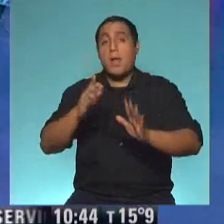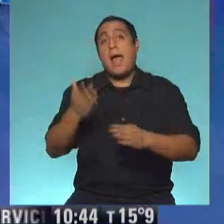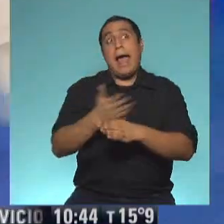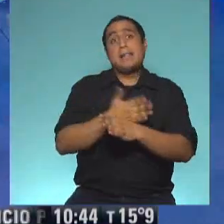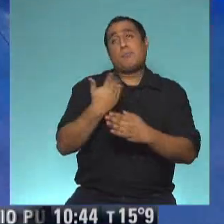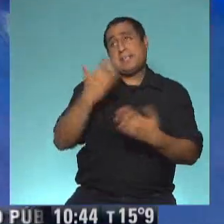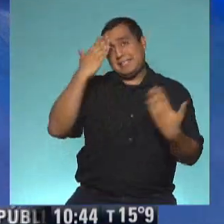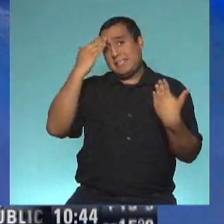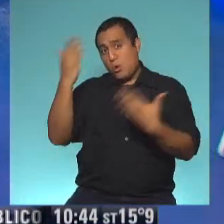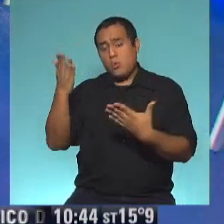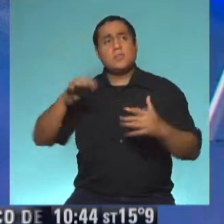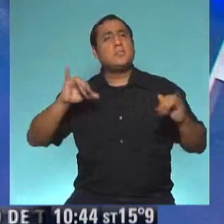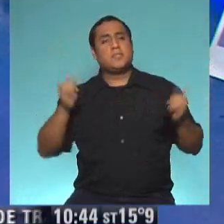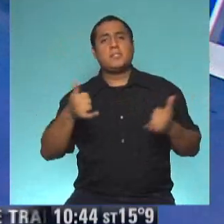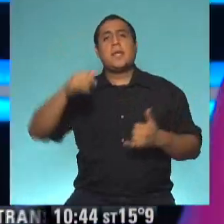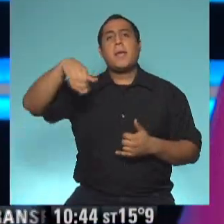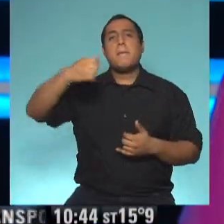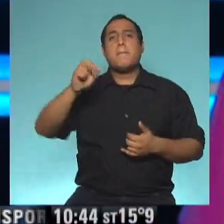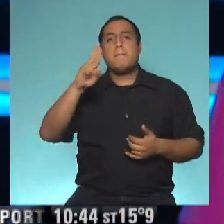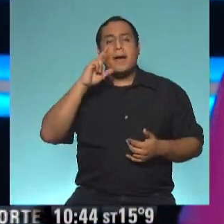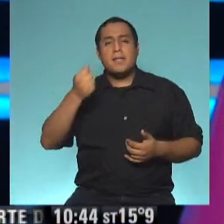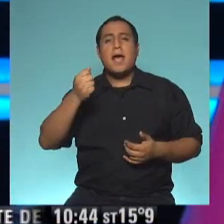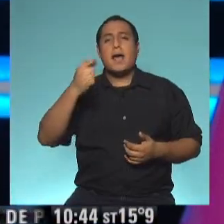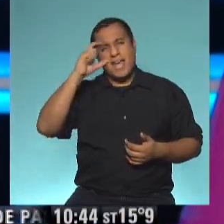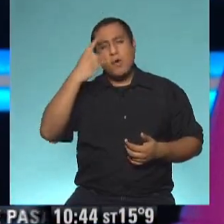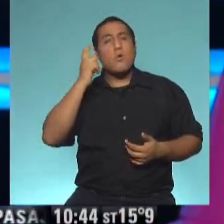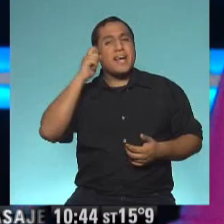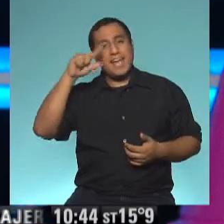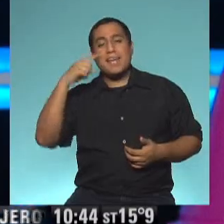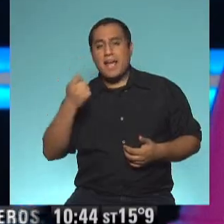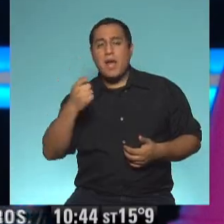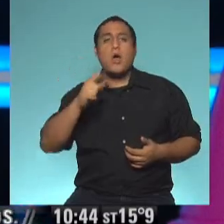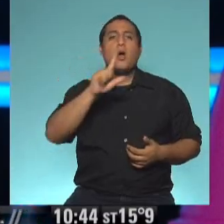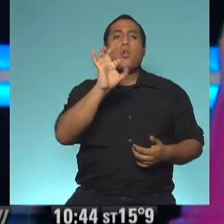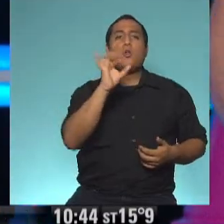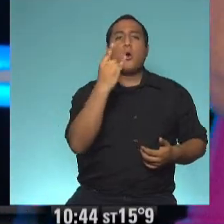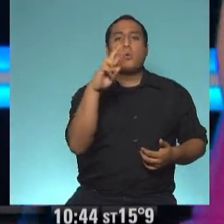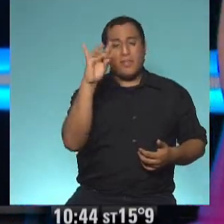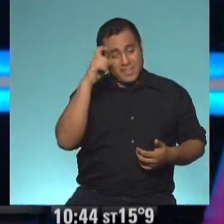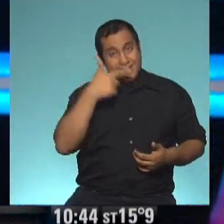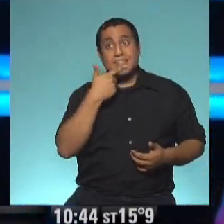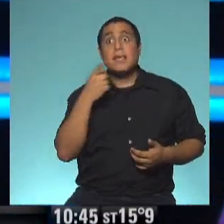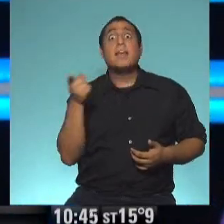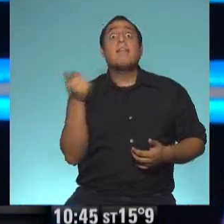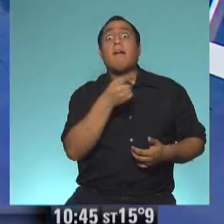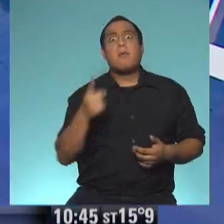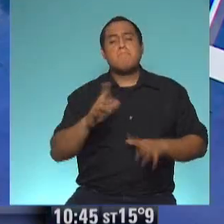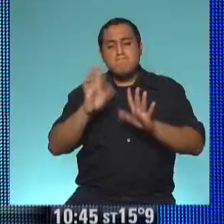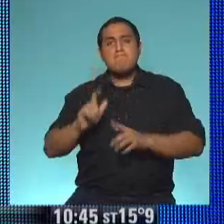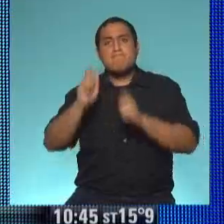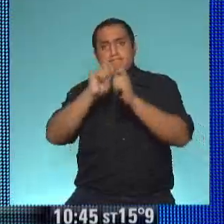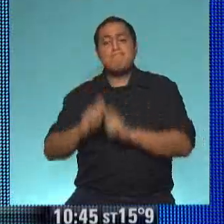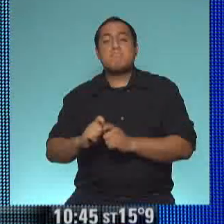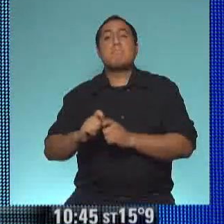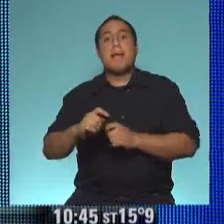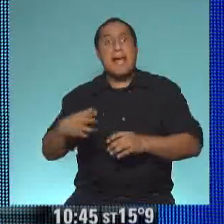un saludo a murcia maría eugenia y a lourdes que nos contó que está haciendo laberintos y ciudades y ellas nos siguen todas